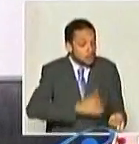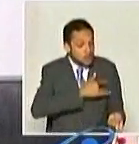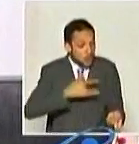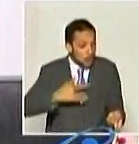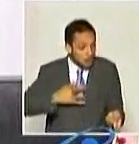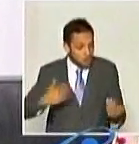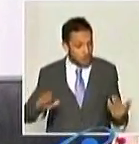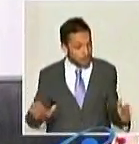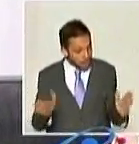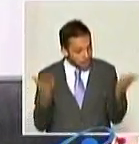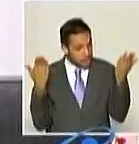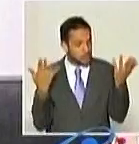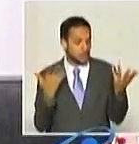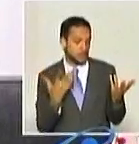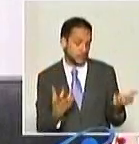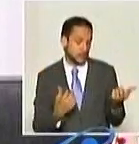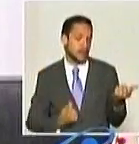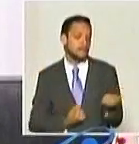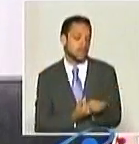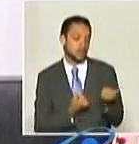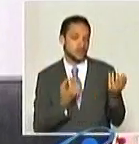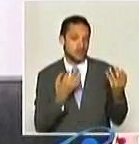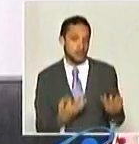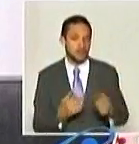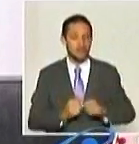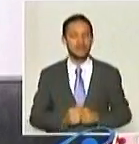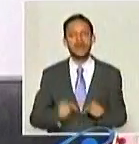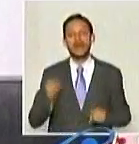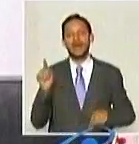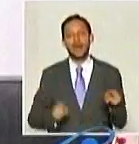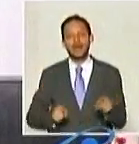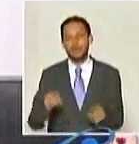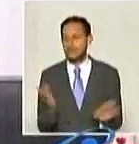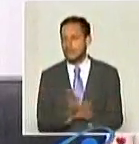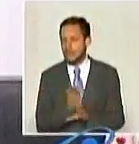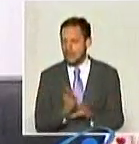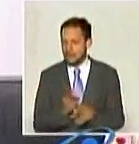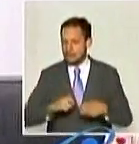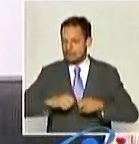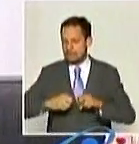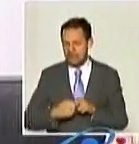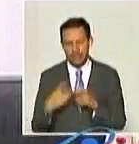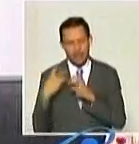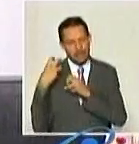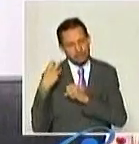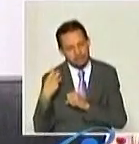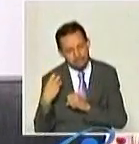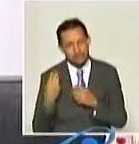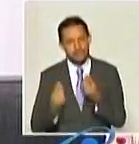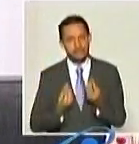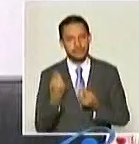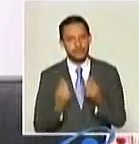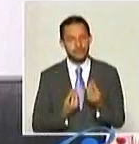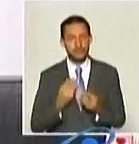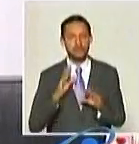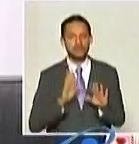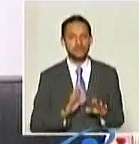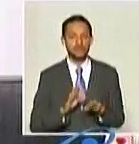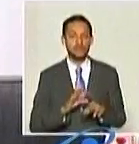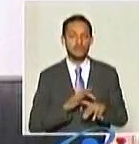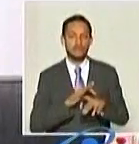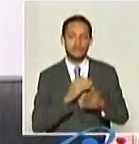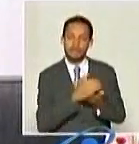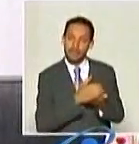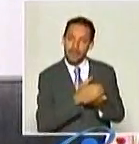logren realmente liberarse de gran cantidad de patologías donde la medicina alopática o convencional